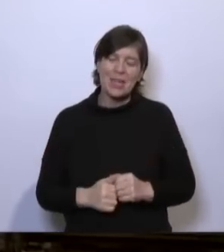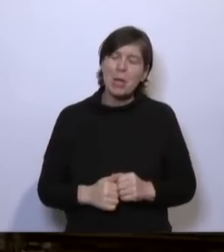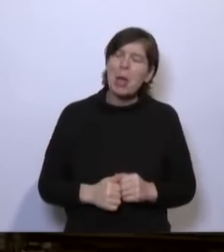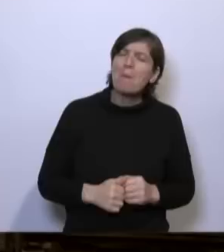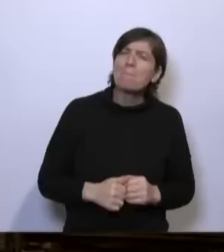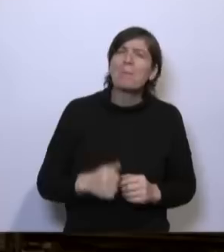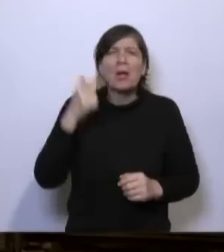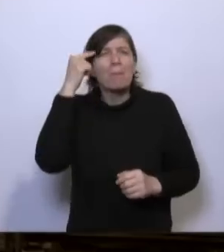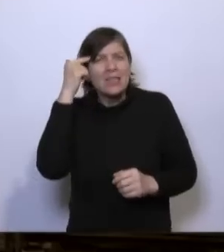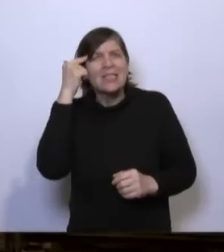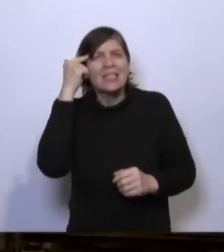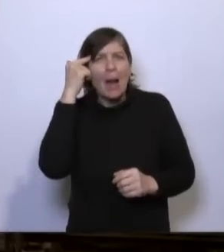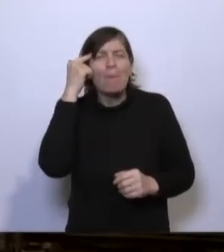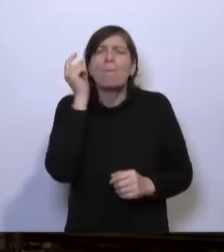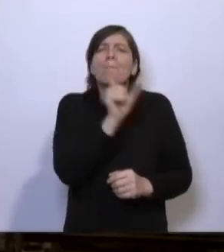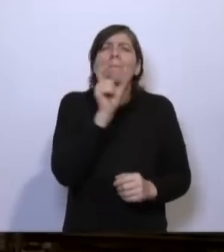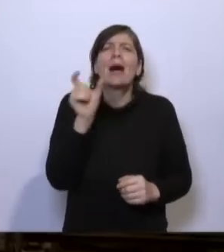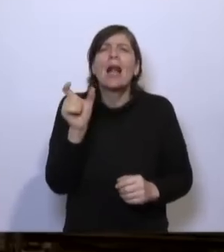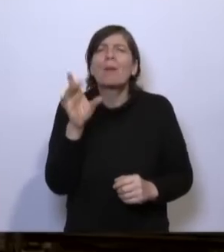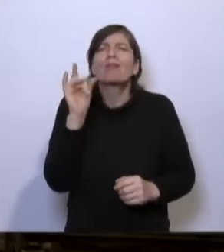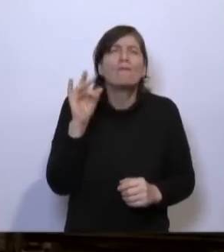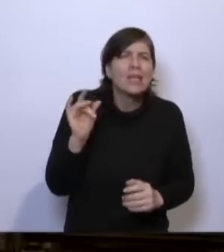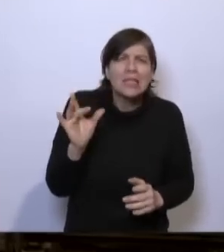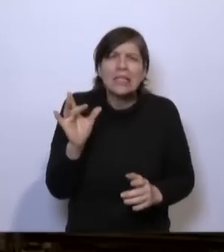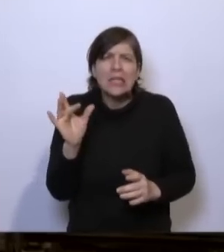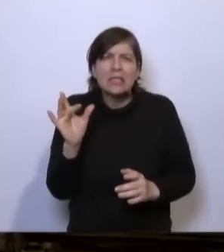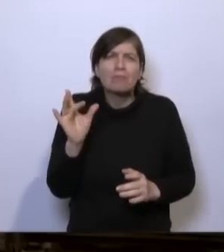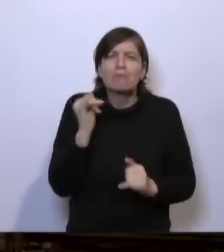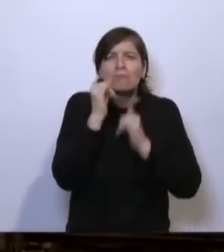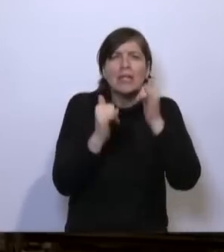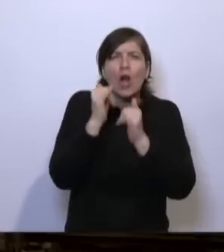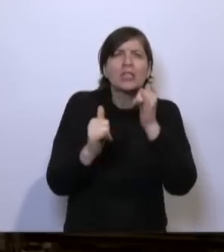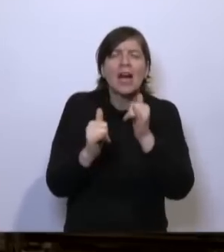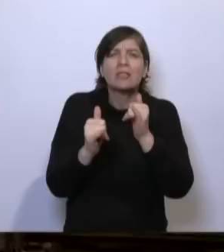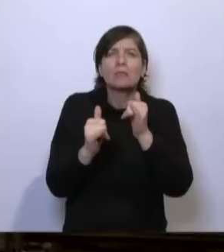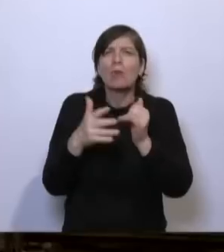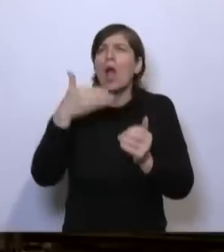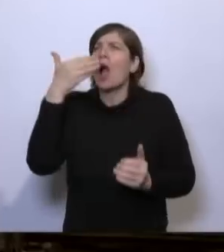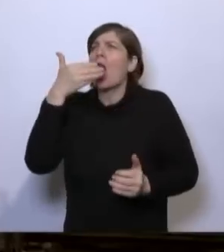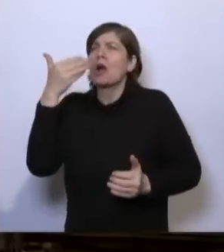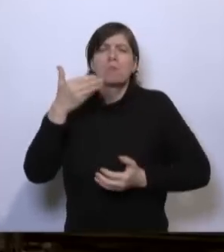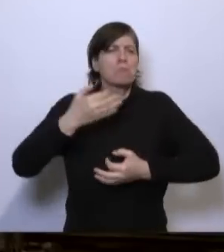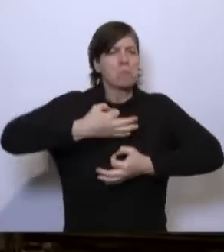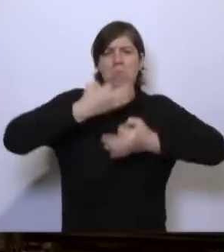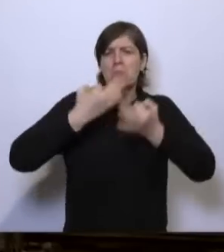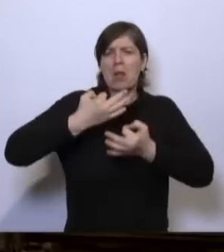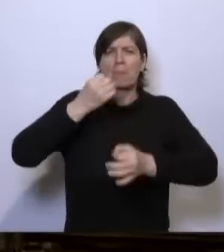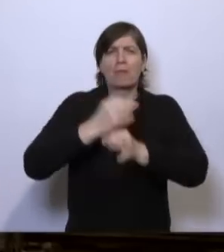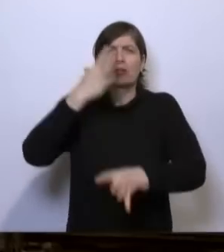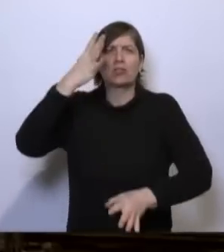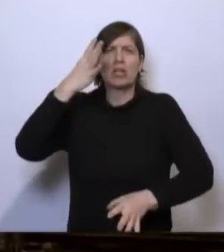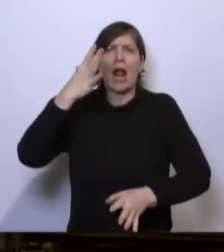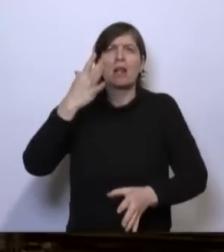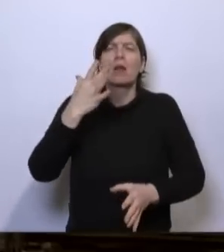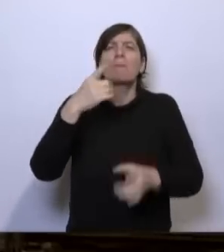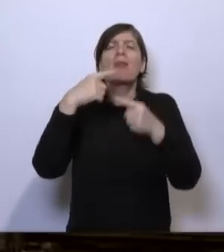porque a veces creemos que hay que utilizar palabras complicadas, que hay que tener un lenguaje muy académico para decir